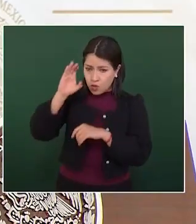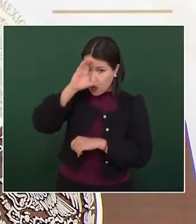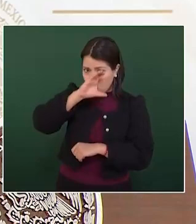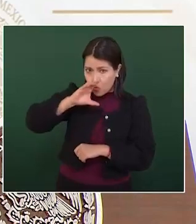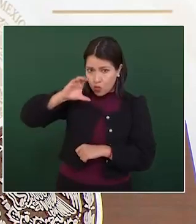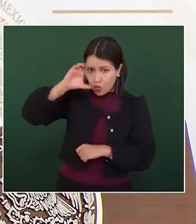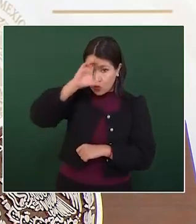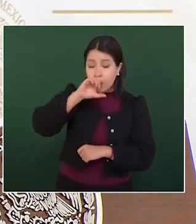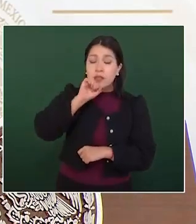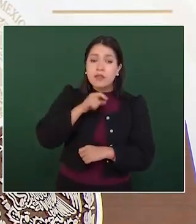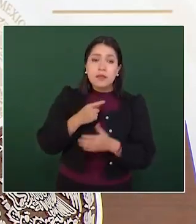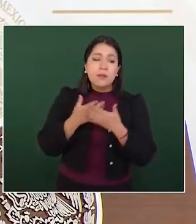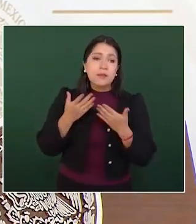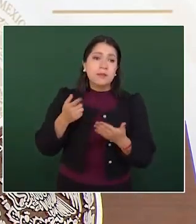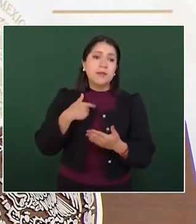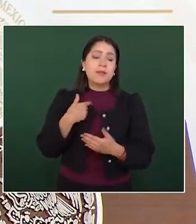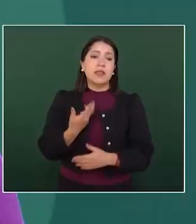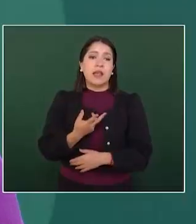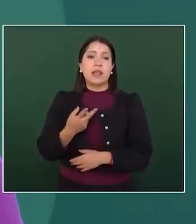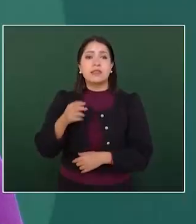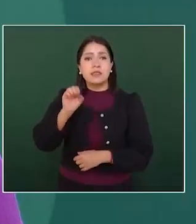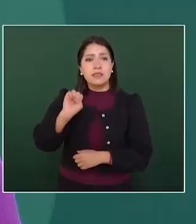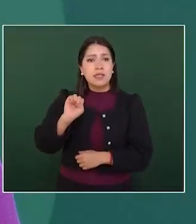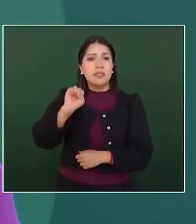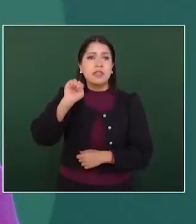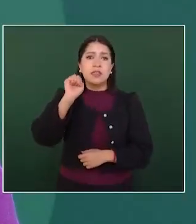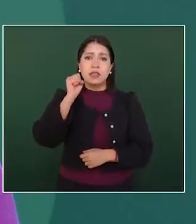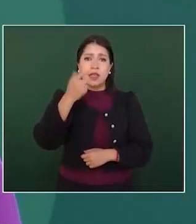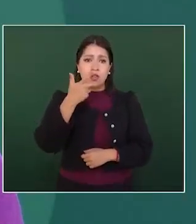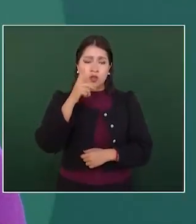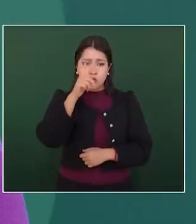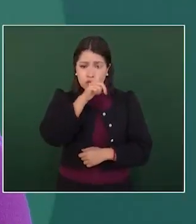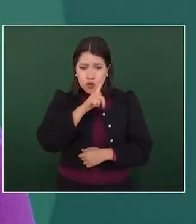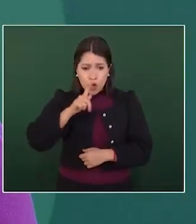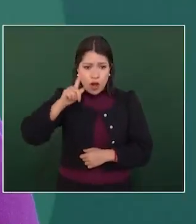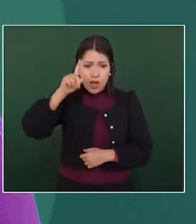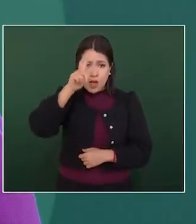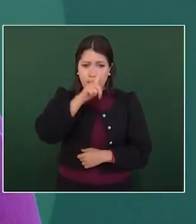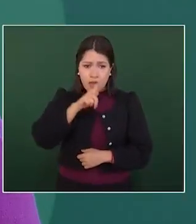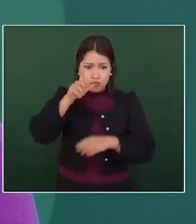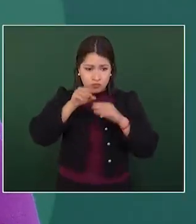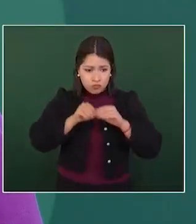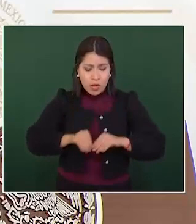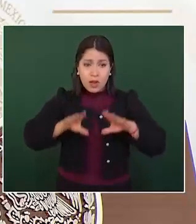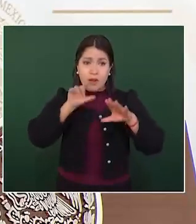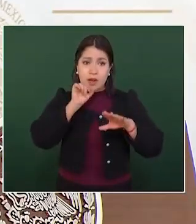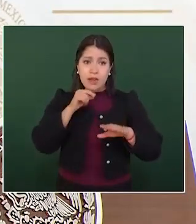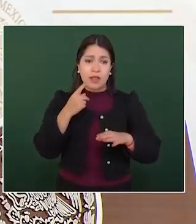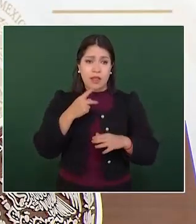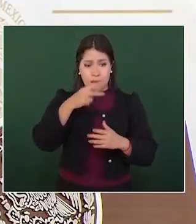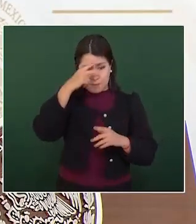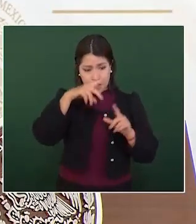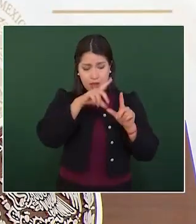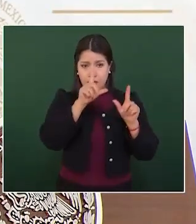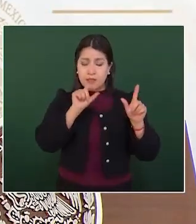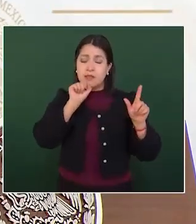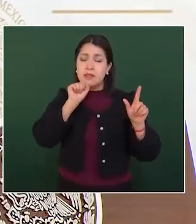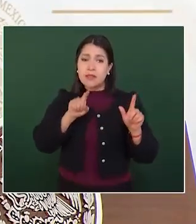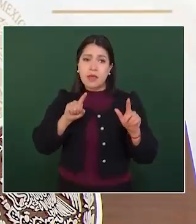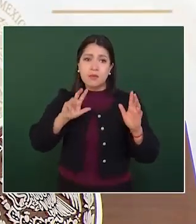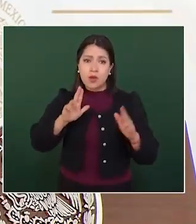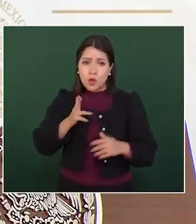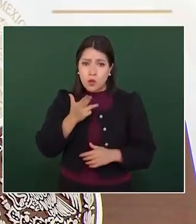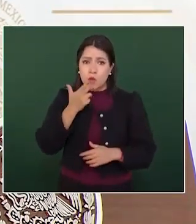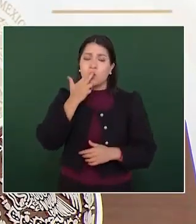quienes transmiten las 68 lenguas en las que se nombra el mundo en este país y también son las que preservan